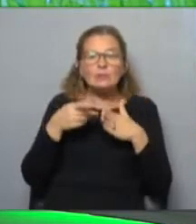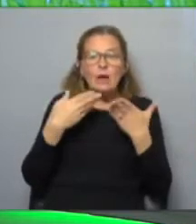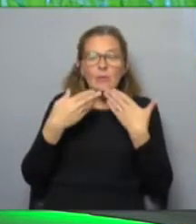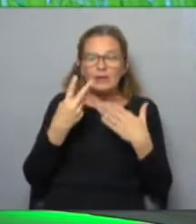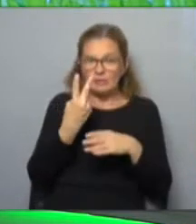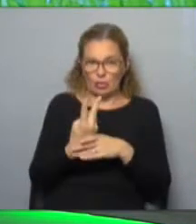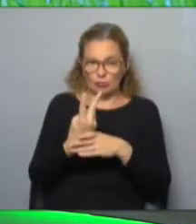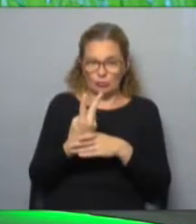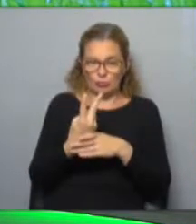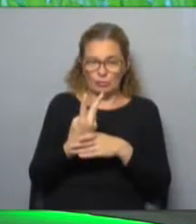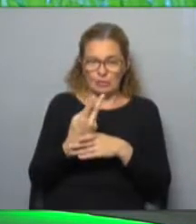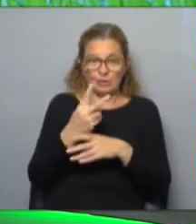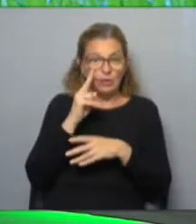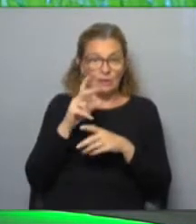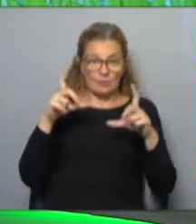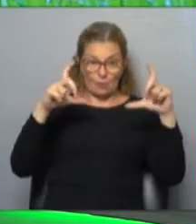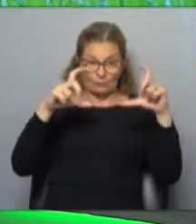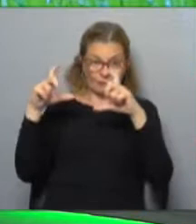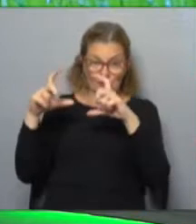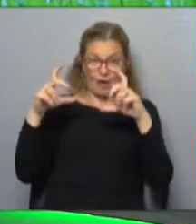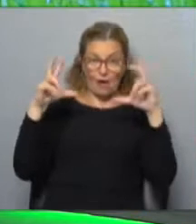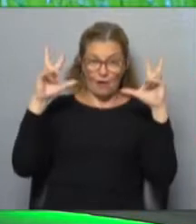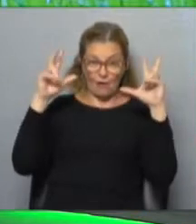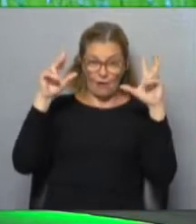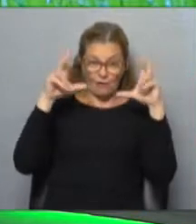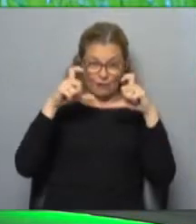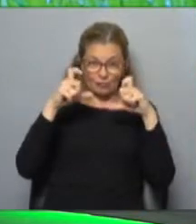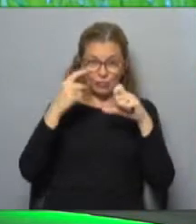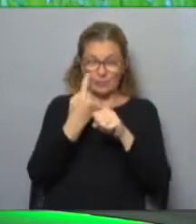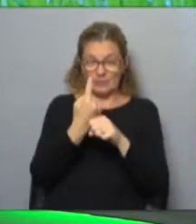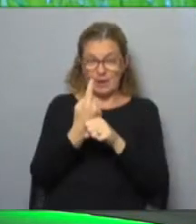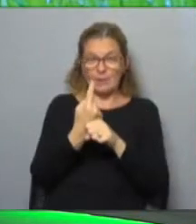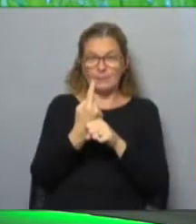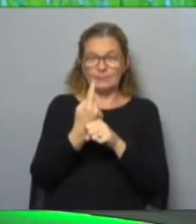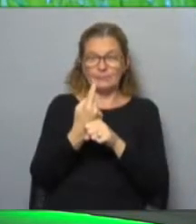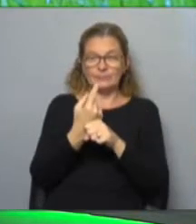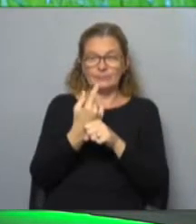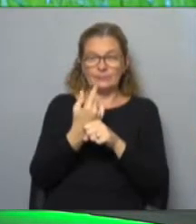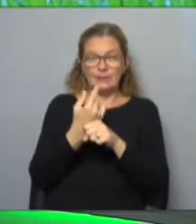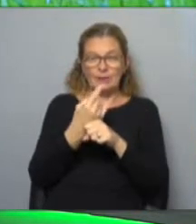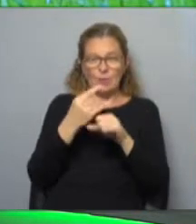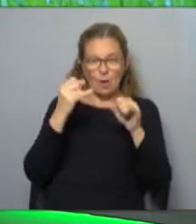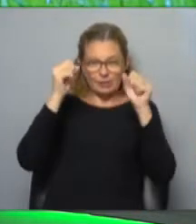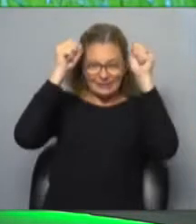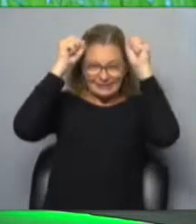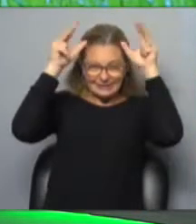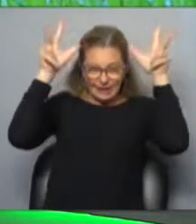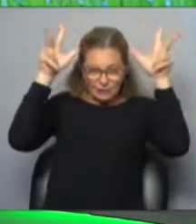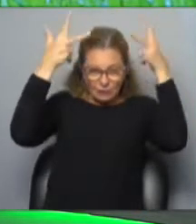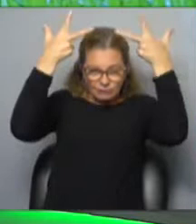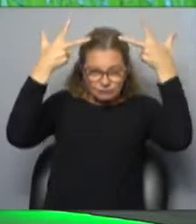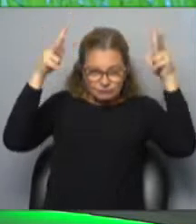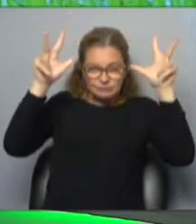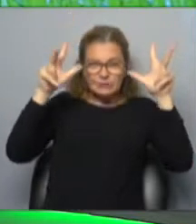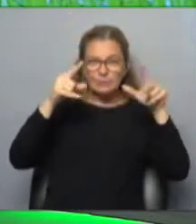hablan de dos especies, que son las que están aquí atrás mío, que tienen que ver por un lado con el Cervo Axis Axis y por otro lado con